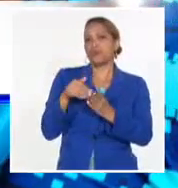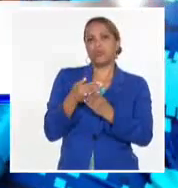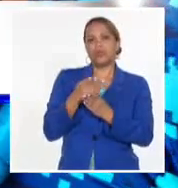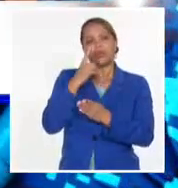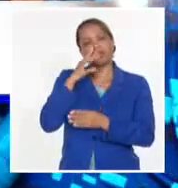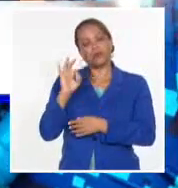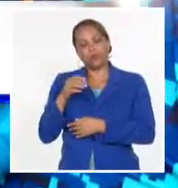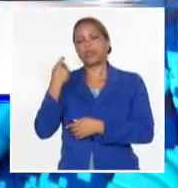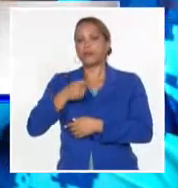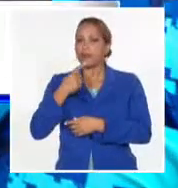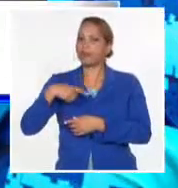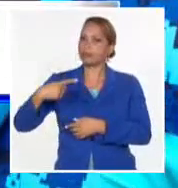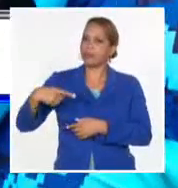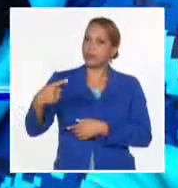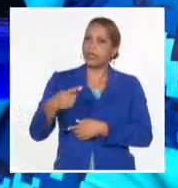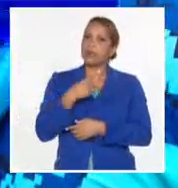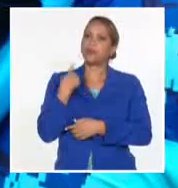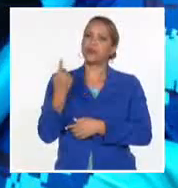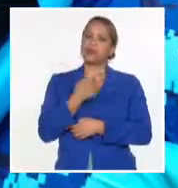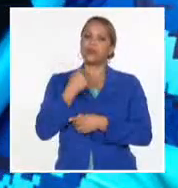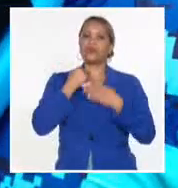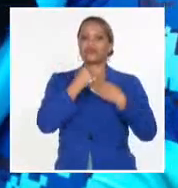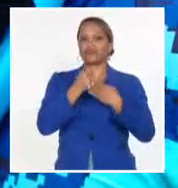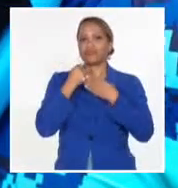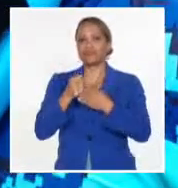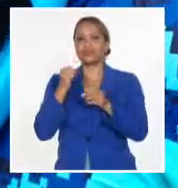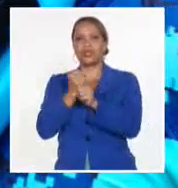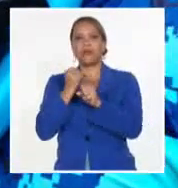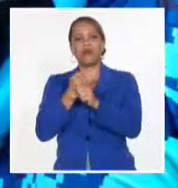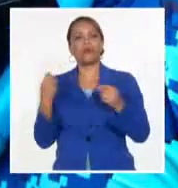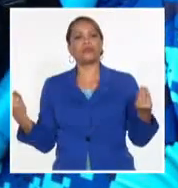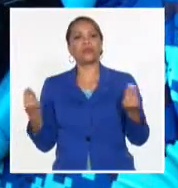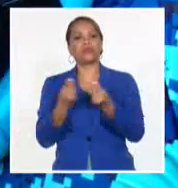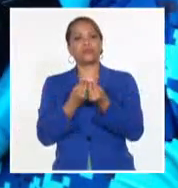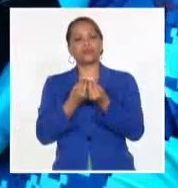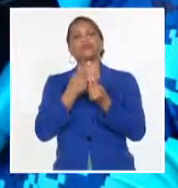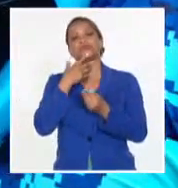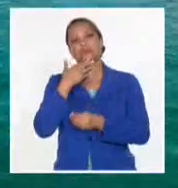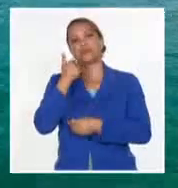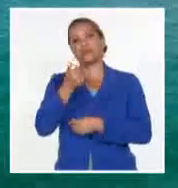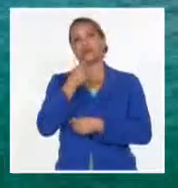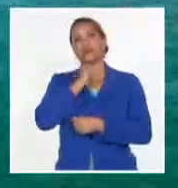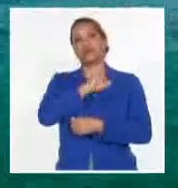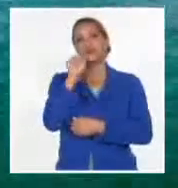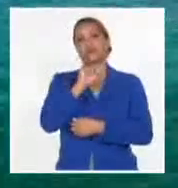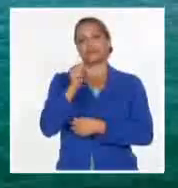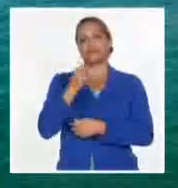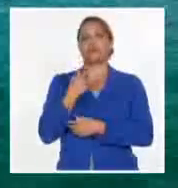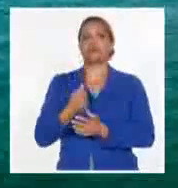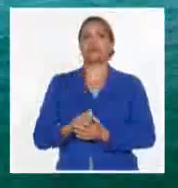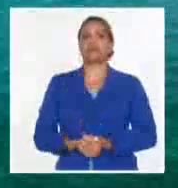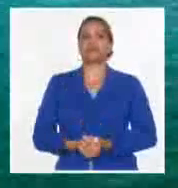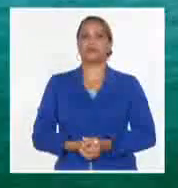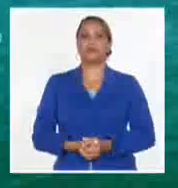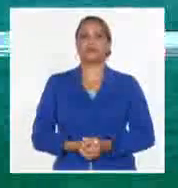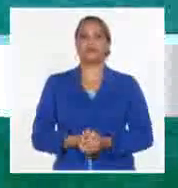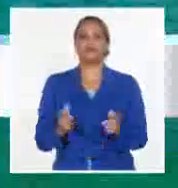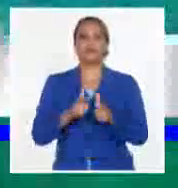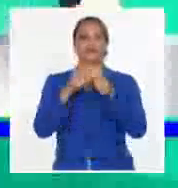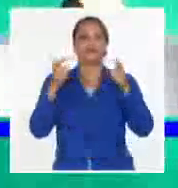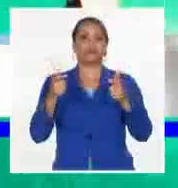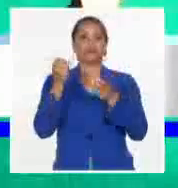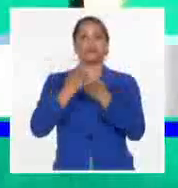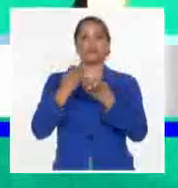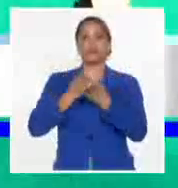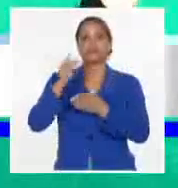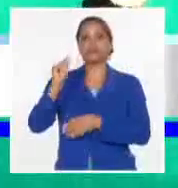Ponemos nuestro trabajo entre todos, podemos lograrlo y resolver ese problema. La mayoría son estudiantes de